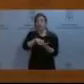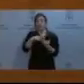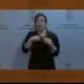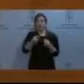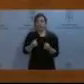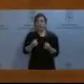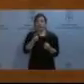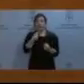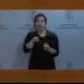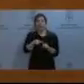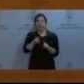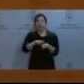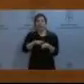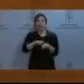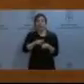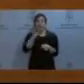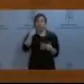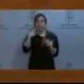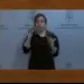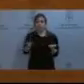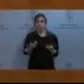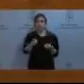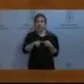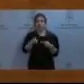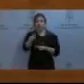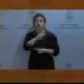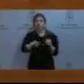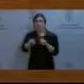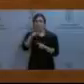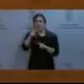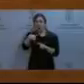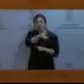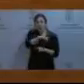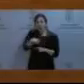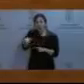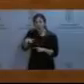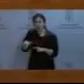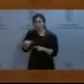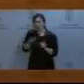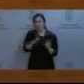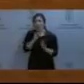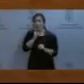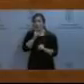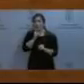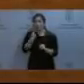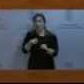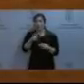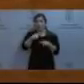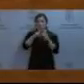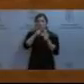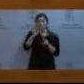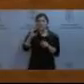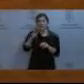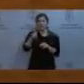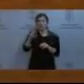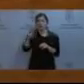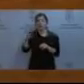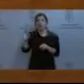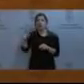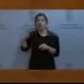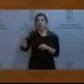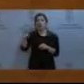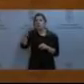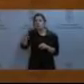siguientes características. Problemas en la ordenación de los espacios, tanto en el Hospital Carmen y Severo Ochoa como en el centro de salud de la zona básica